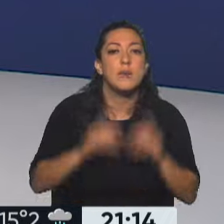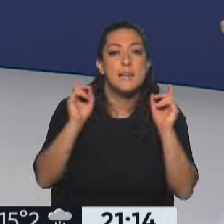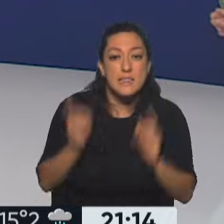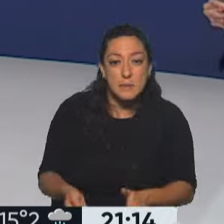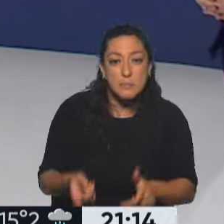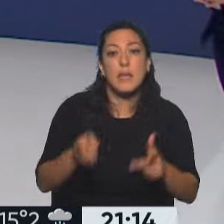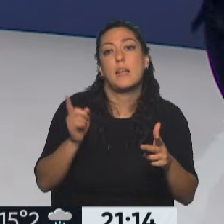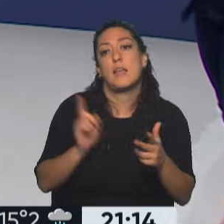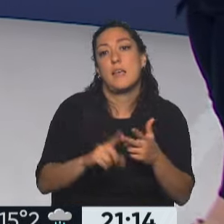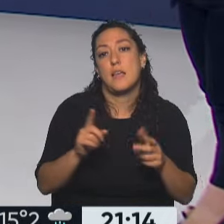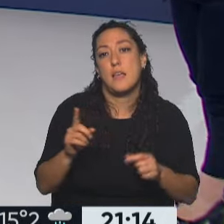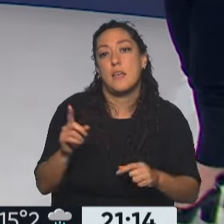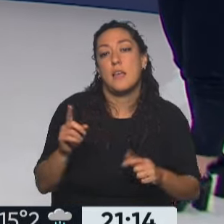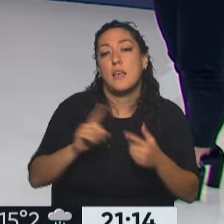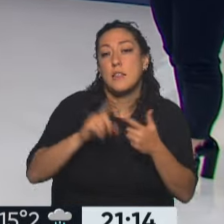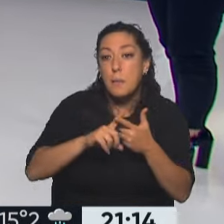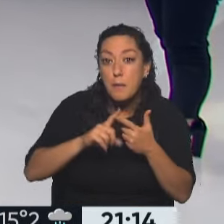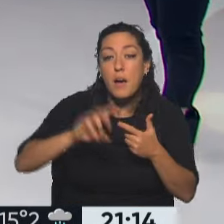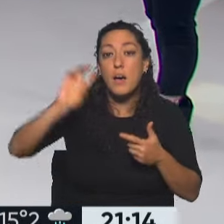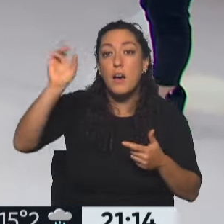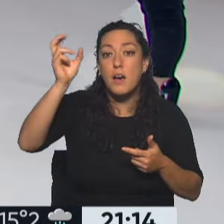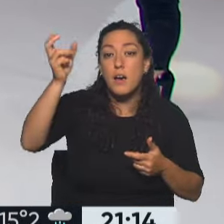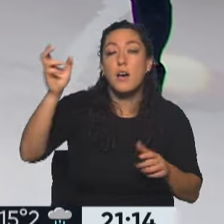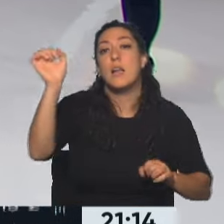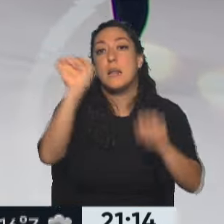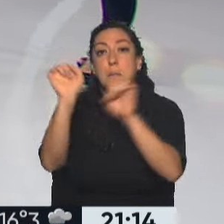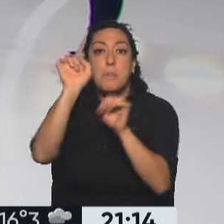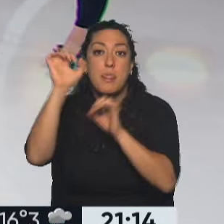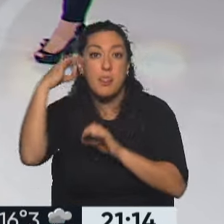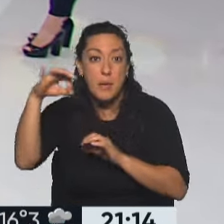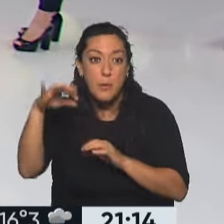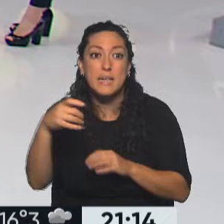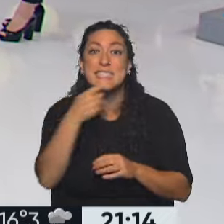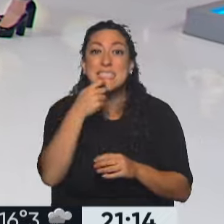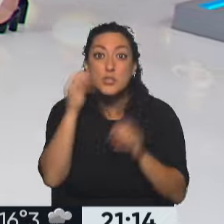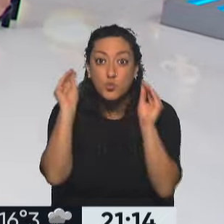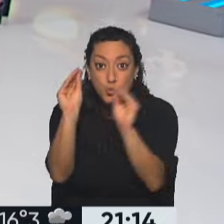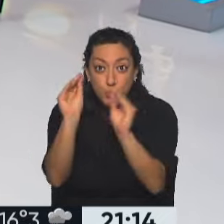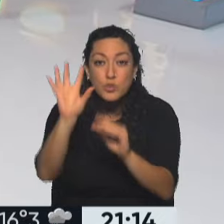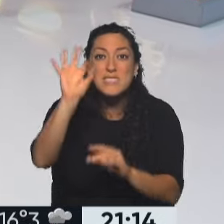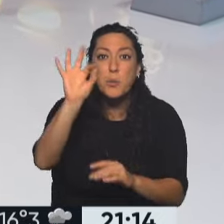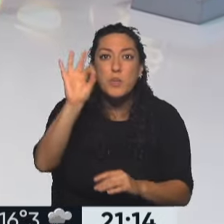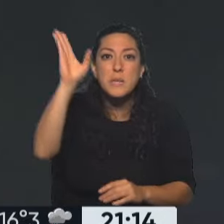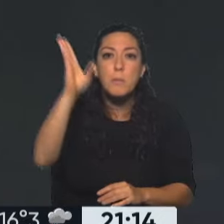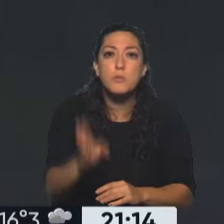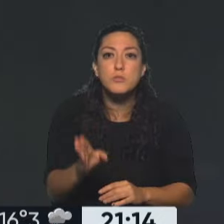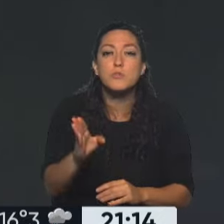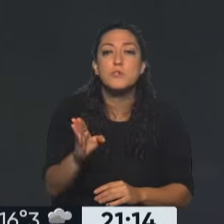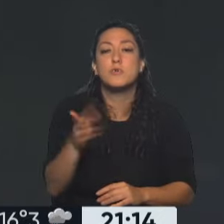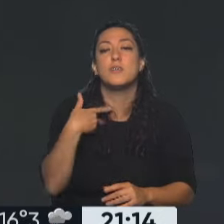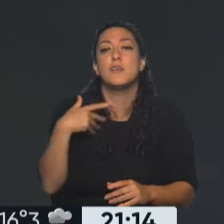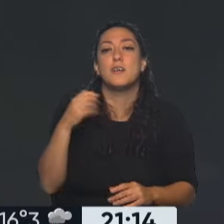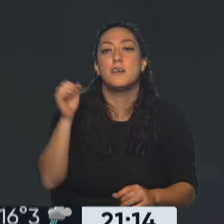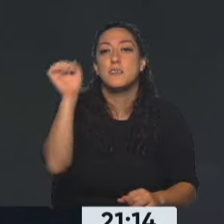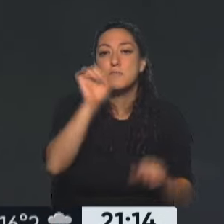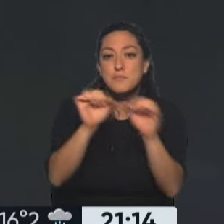este punto. Hay que limpiar los focos. Cuando el foco está sucio, pierde el 50% de la luminosidad. Bien. Esto